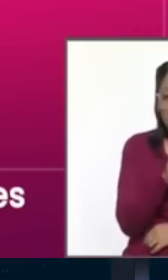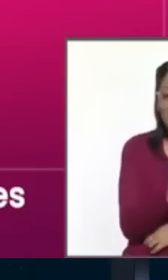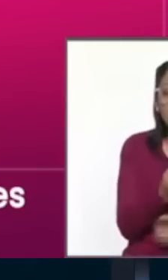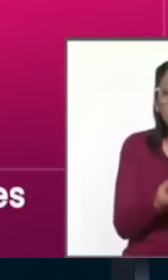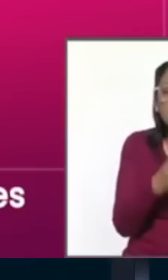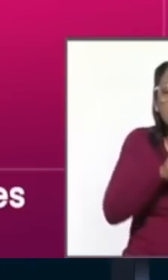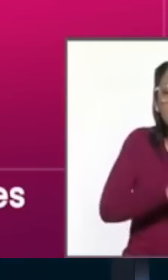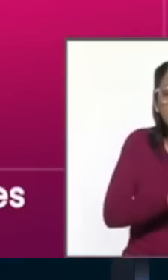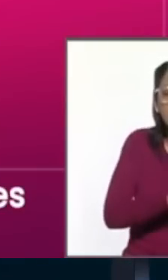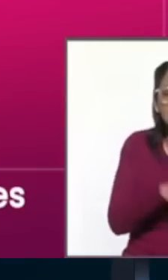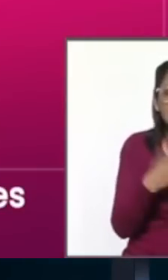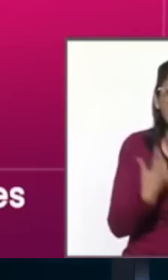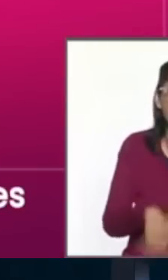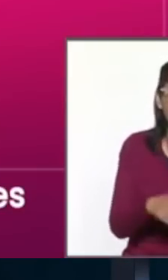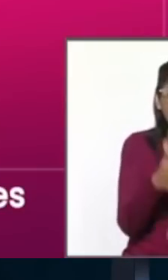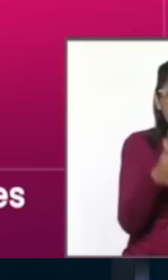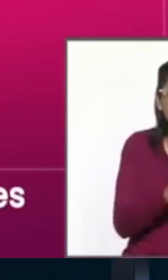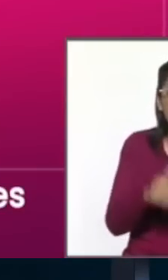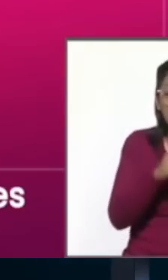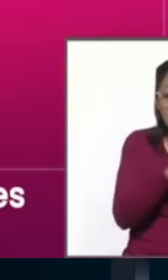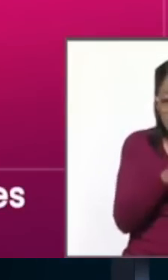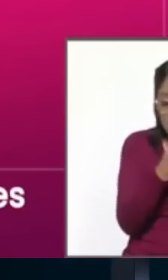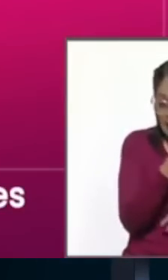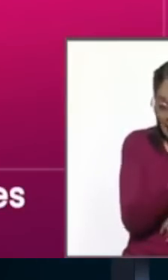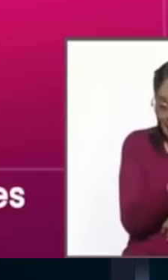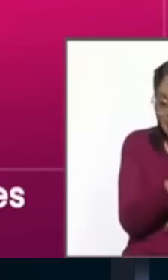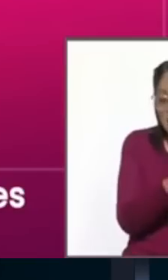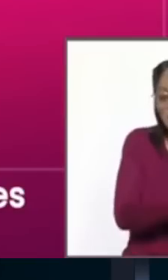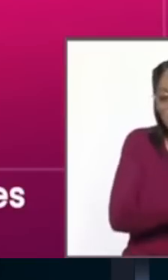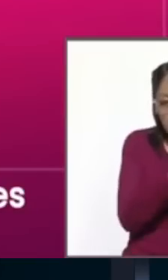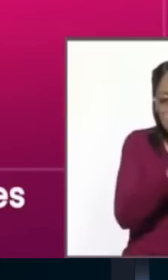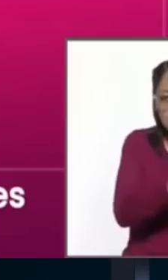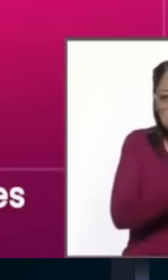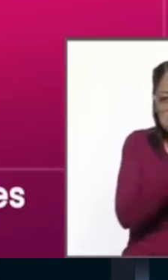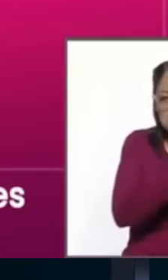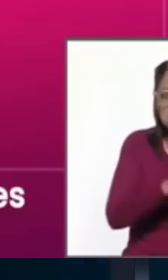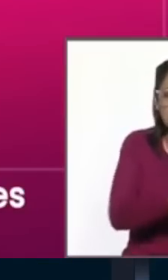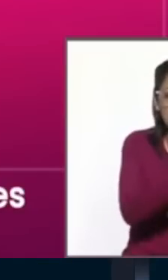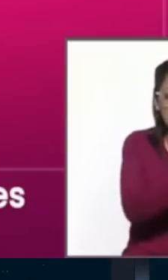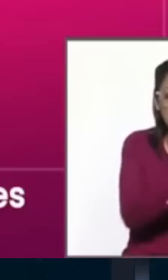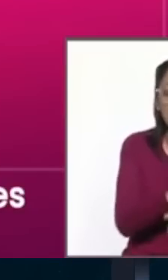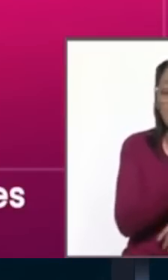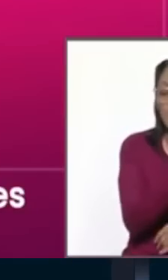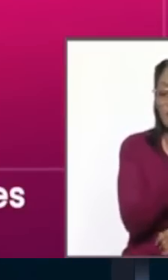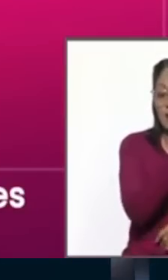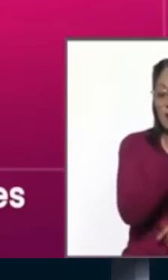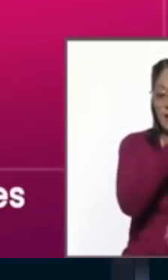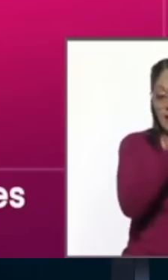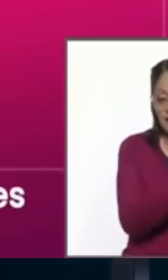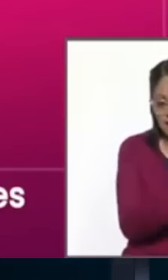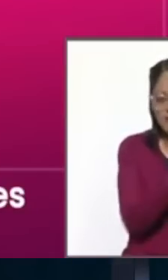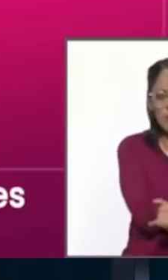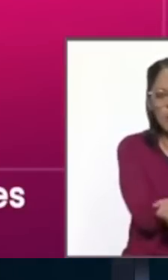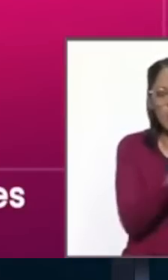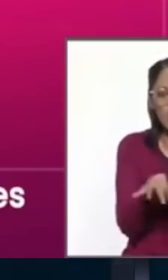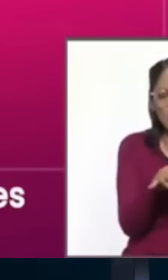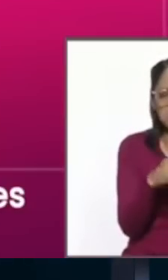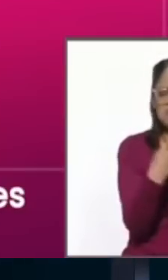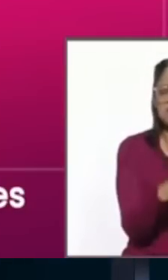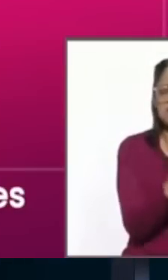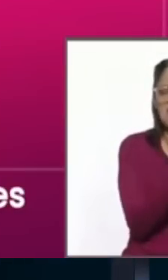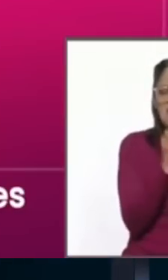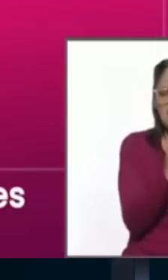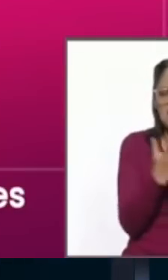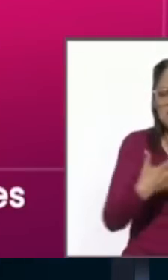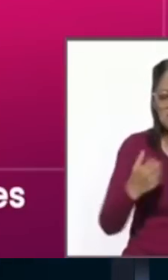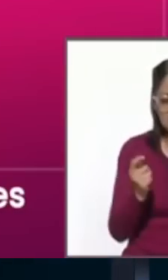los cuales se renuevan cada 2 años. 8. Al concluir su mandato, se quedan con las últimas camionetas que